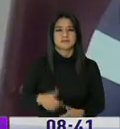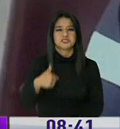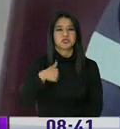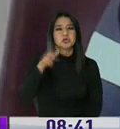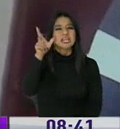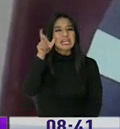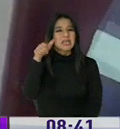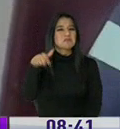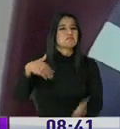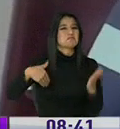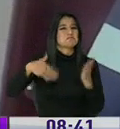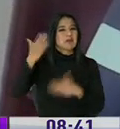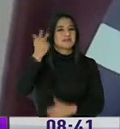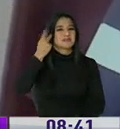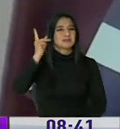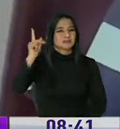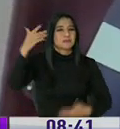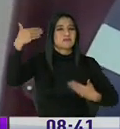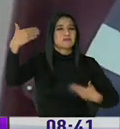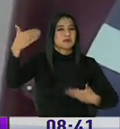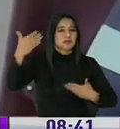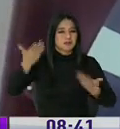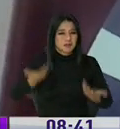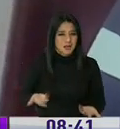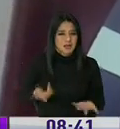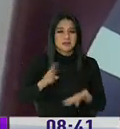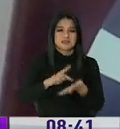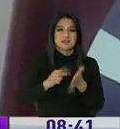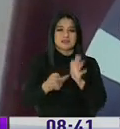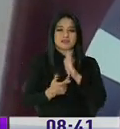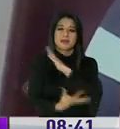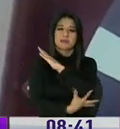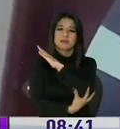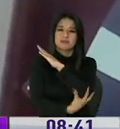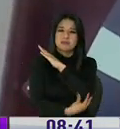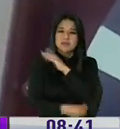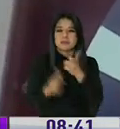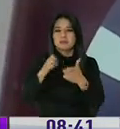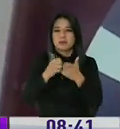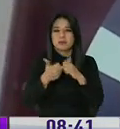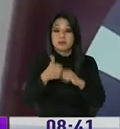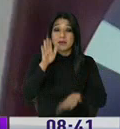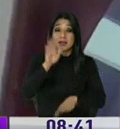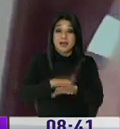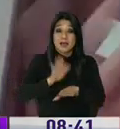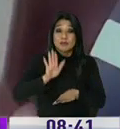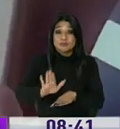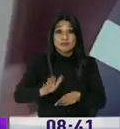mensaje político y de querer decir que la pobreza, la crisis es porque hay un Estado